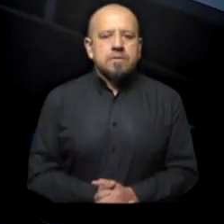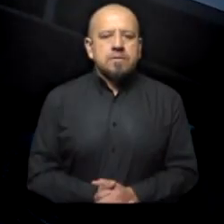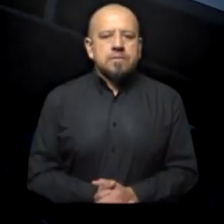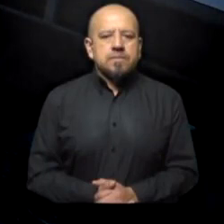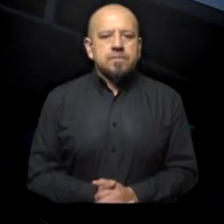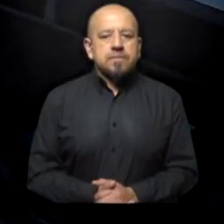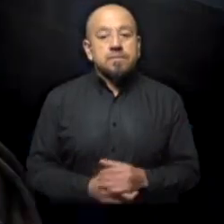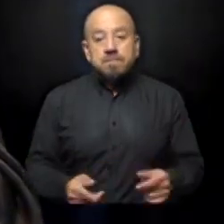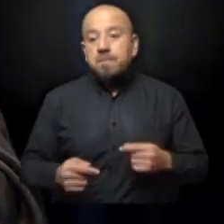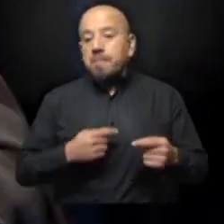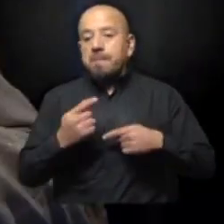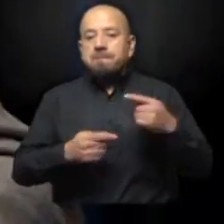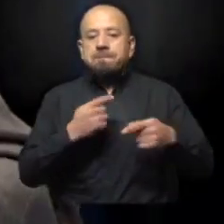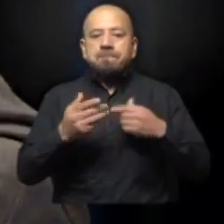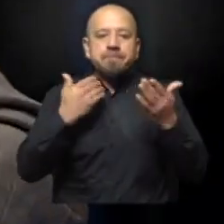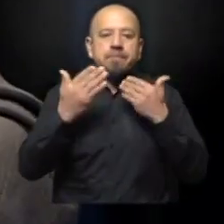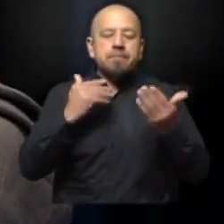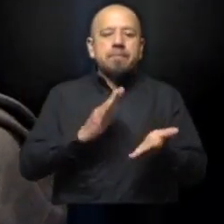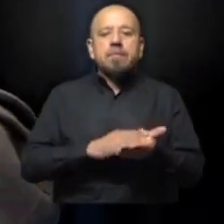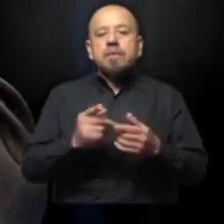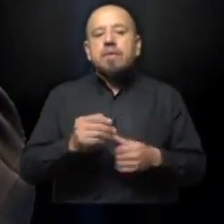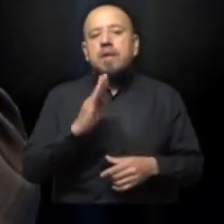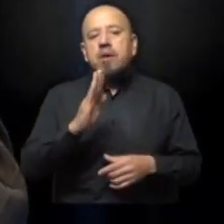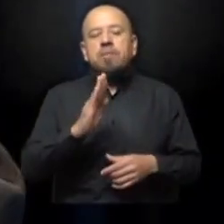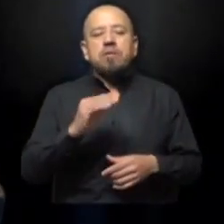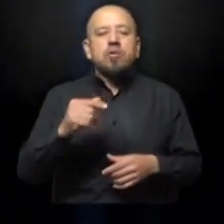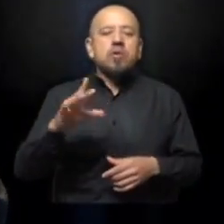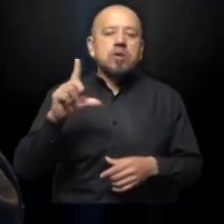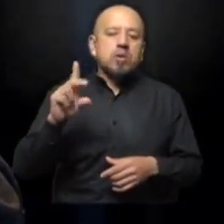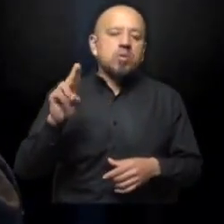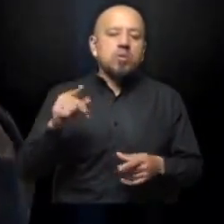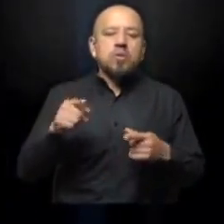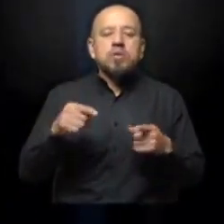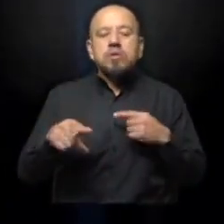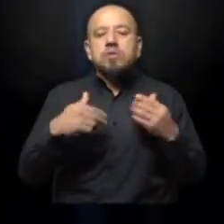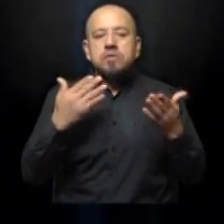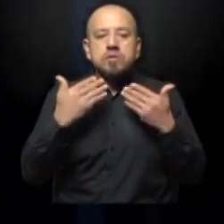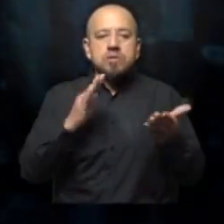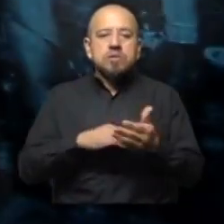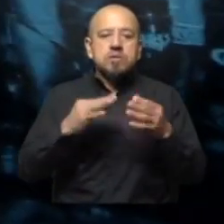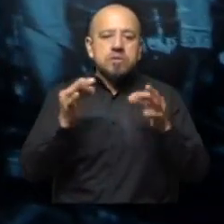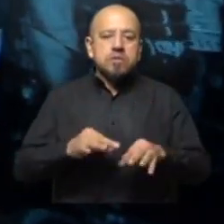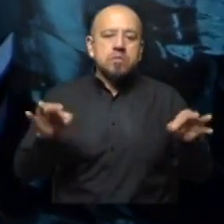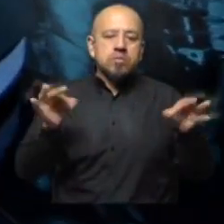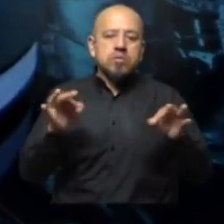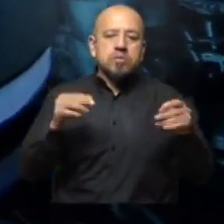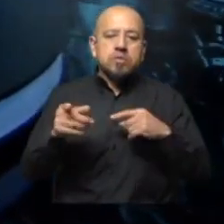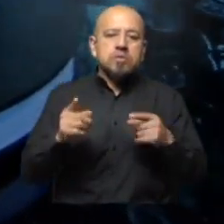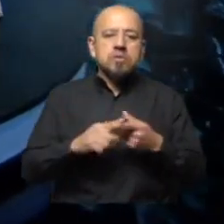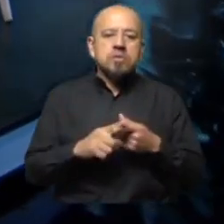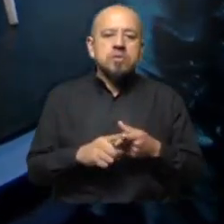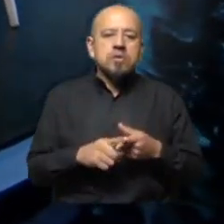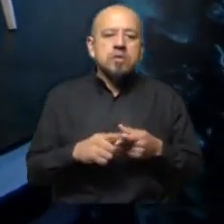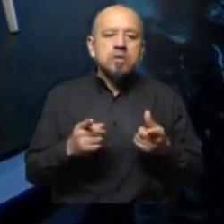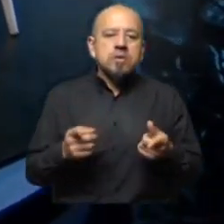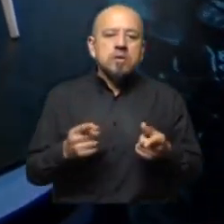bueno seguimos conversando con cuando silvera ferreira estamos hablando estábamos hablando música y como